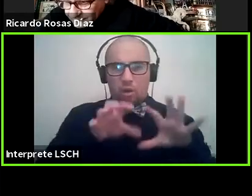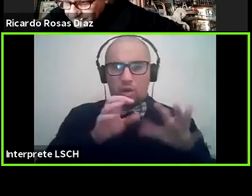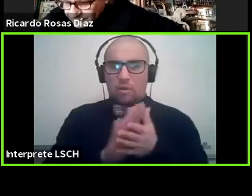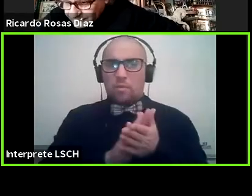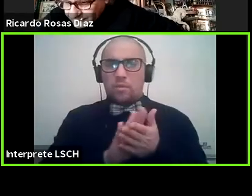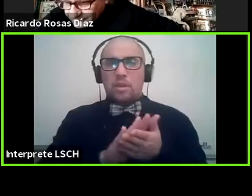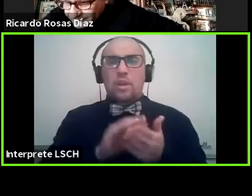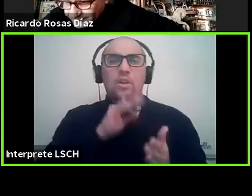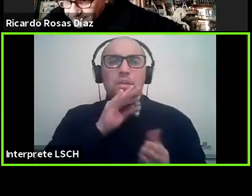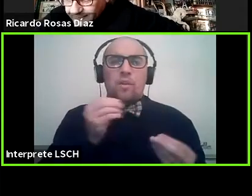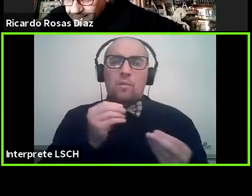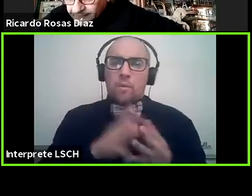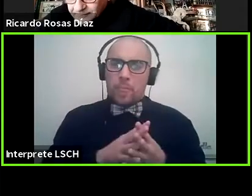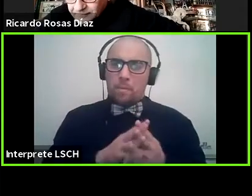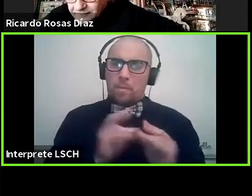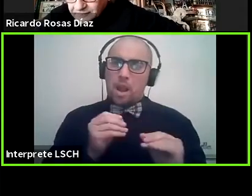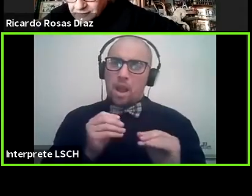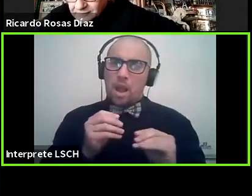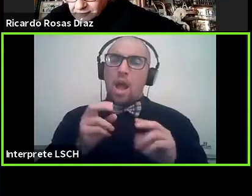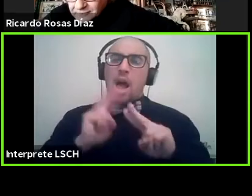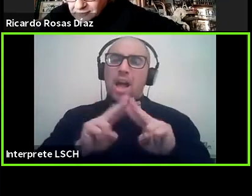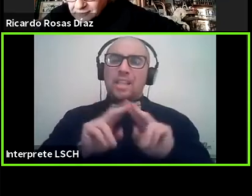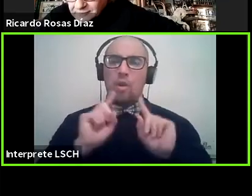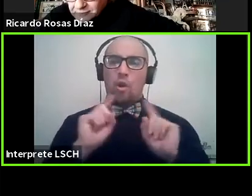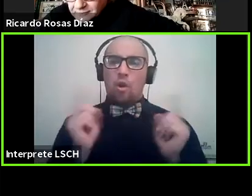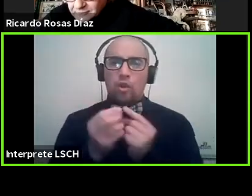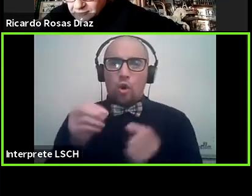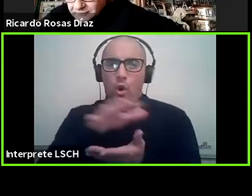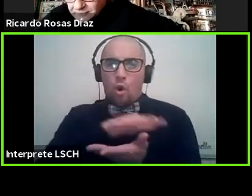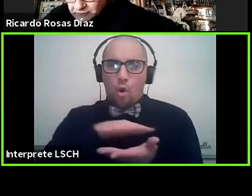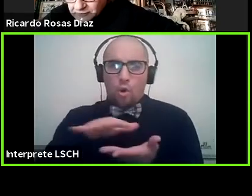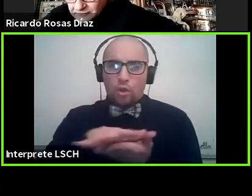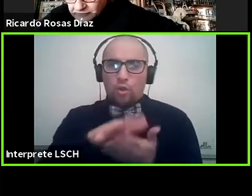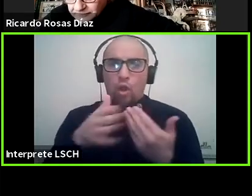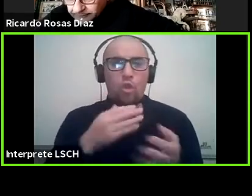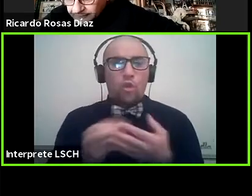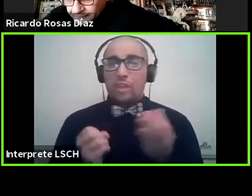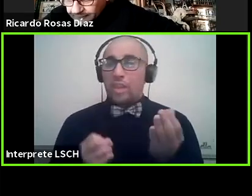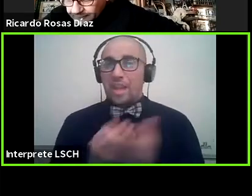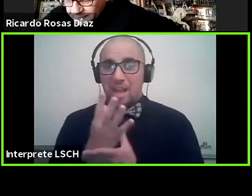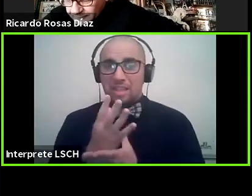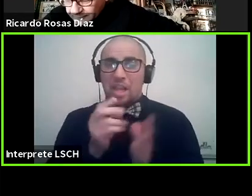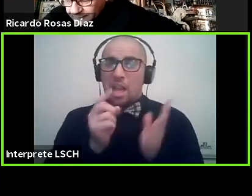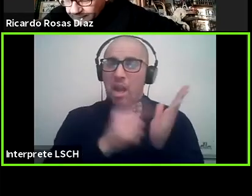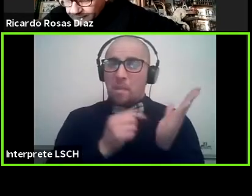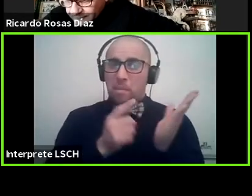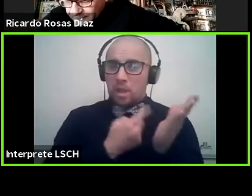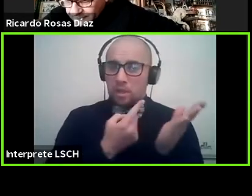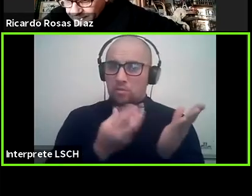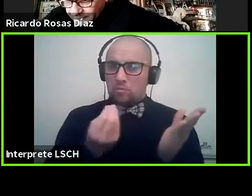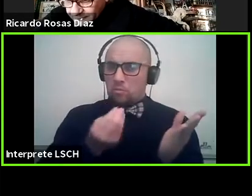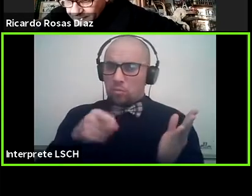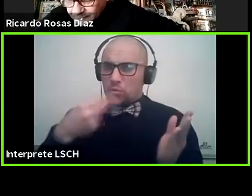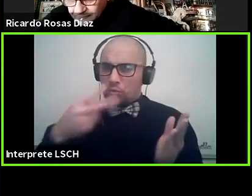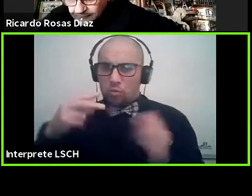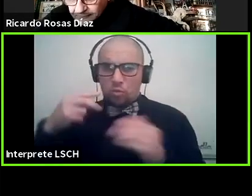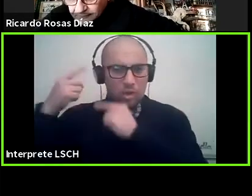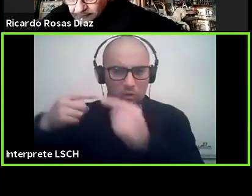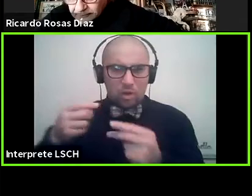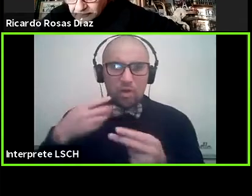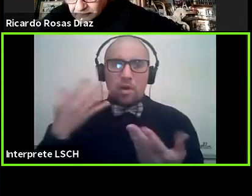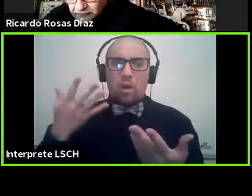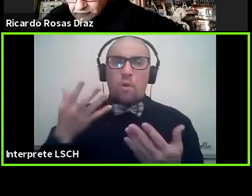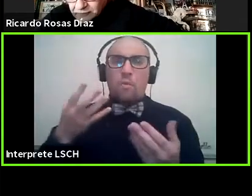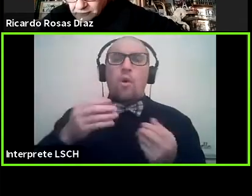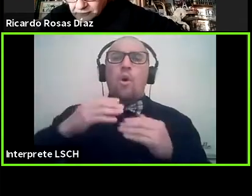servir quizás para contextualizar también de dónde nace esta aplicación, más allá de la historia, que ella también nos pueda contar un poco el